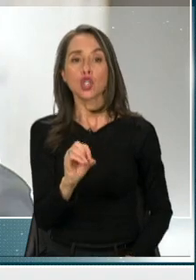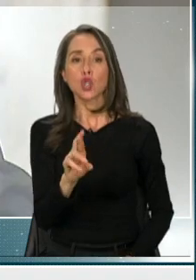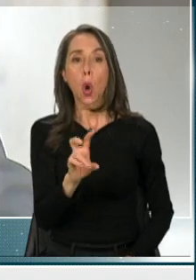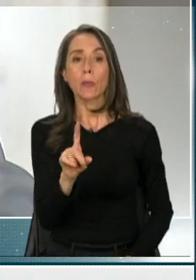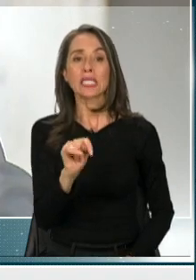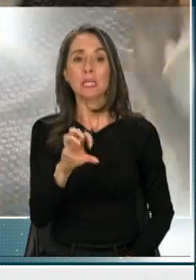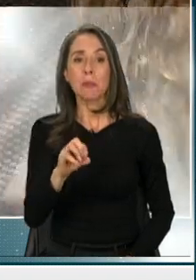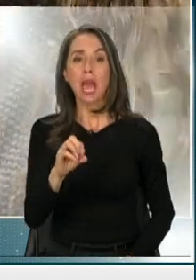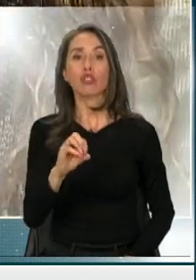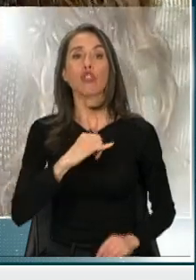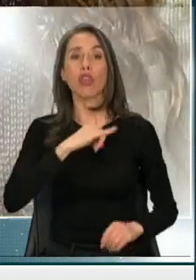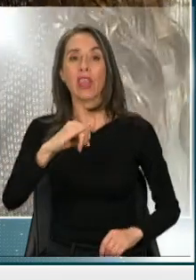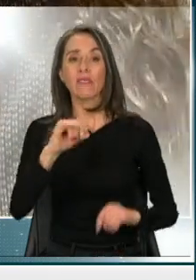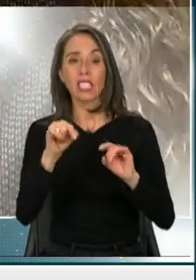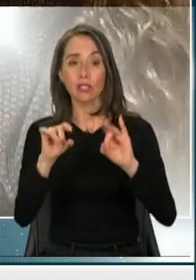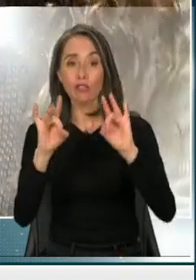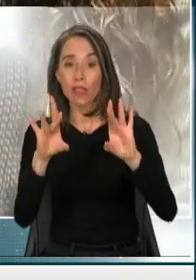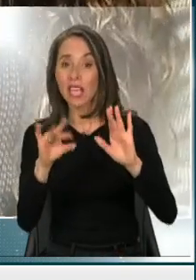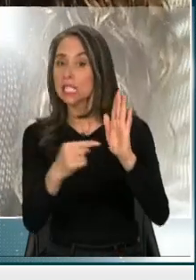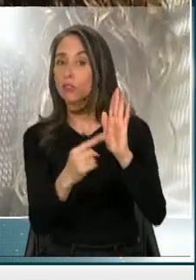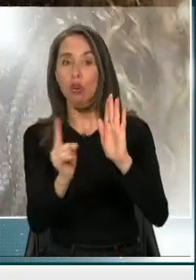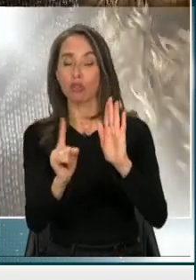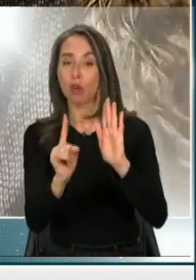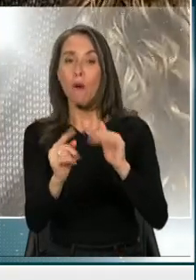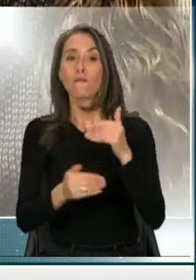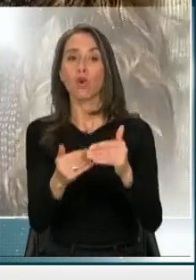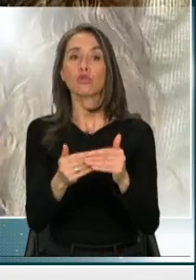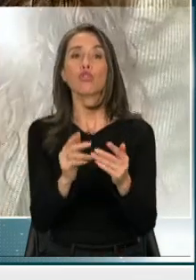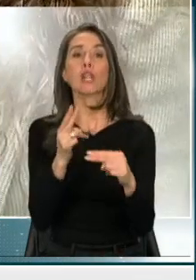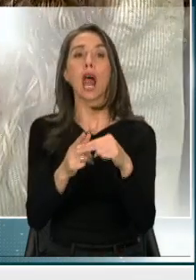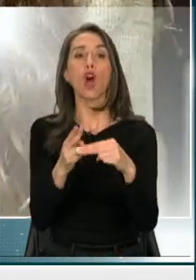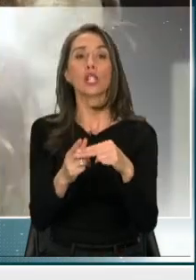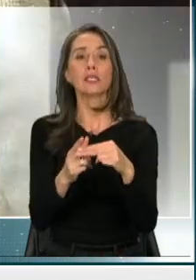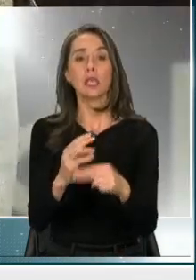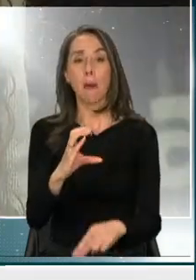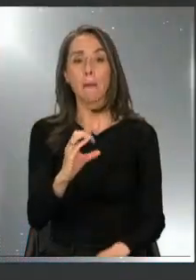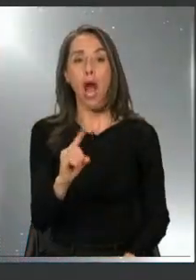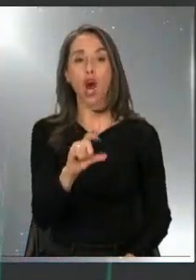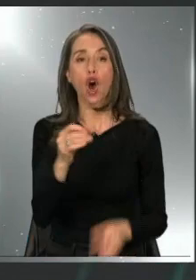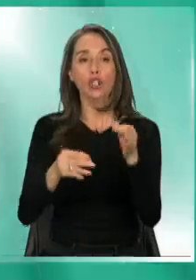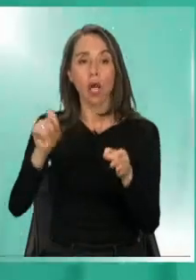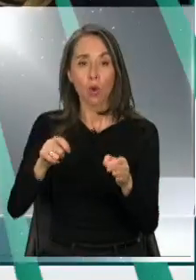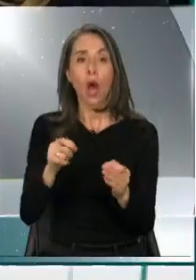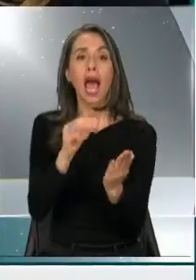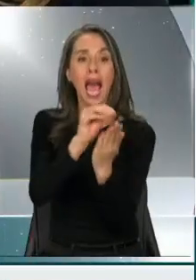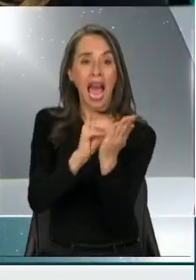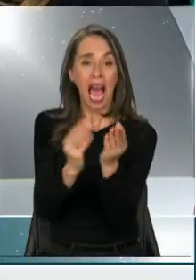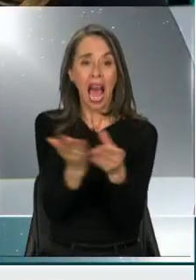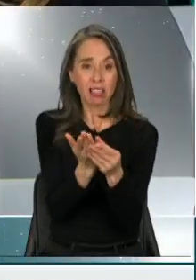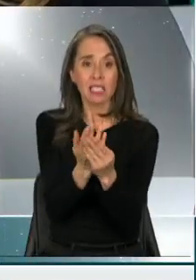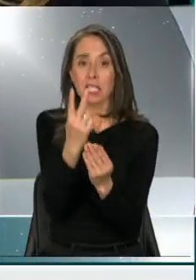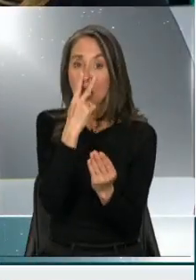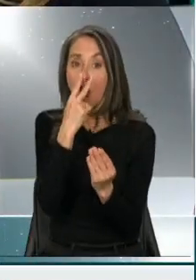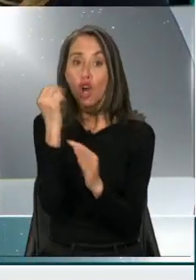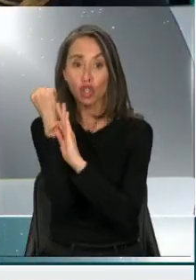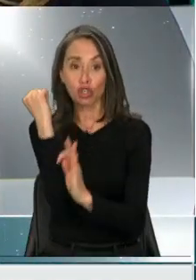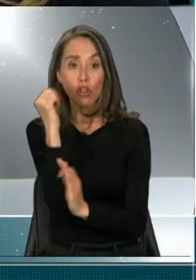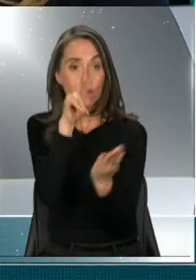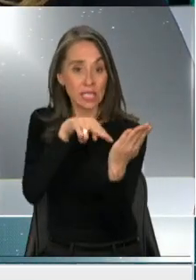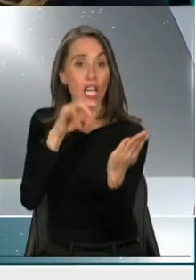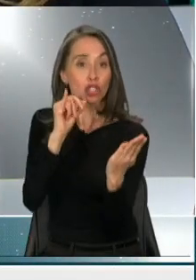el hecho específico y por lo tanto no opera la institución de la juguera el antecedente si era conocido si estaba en la carpeta